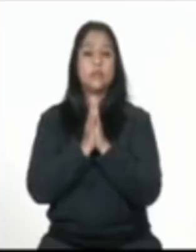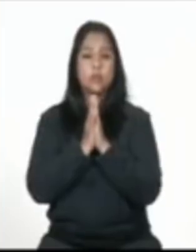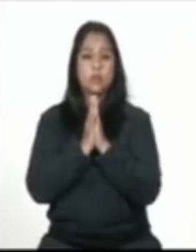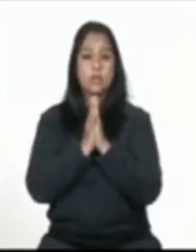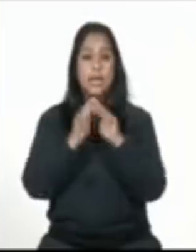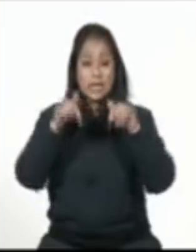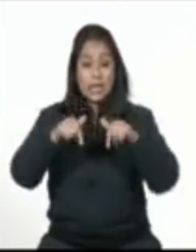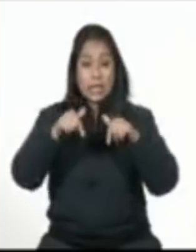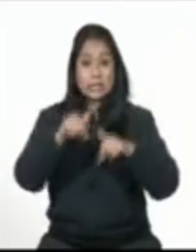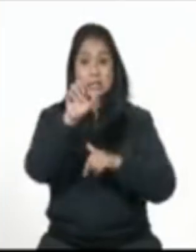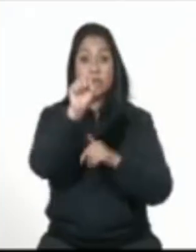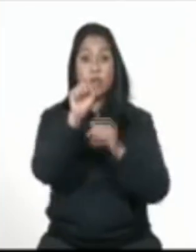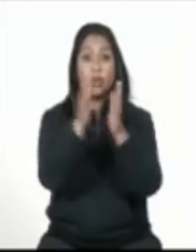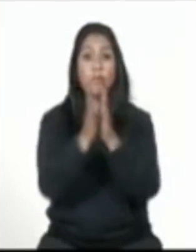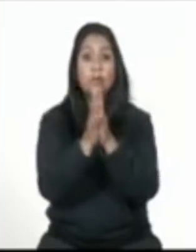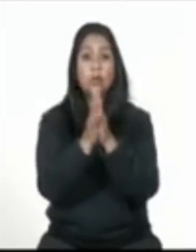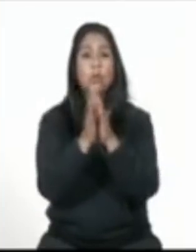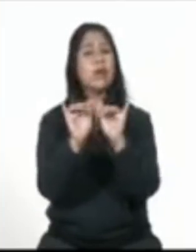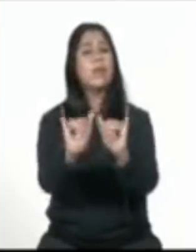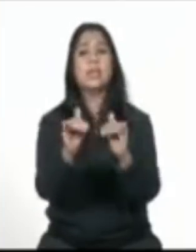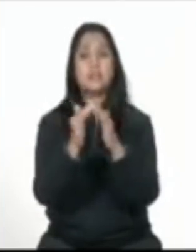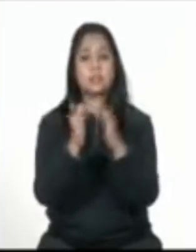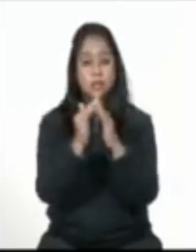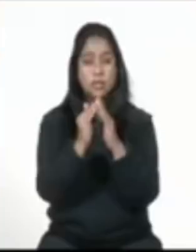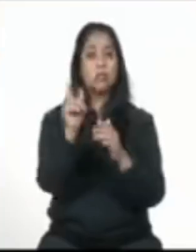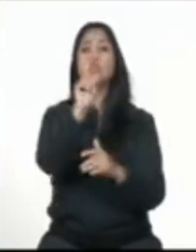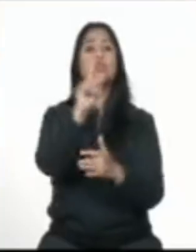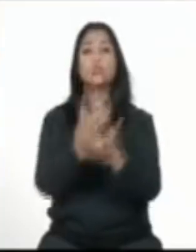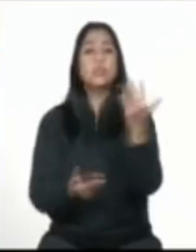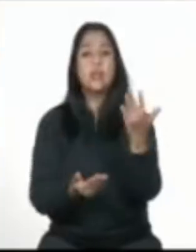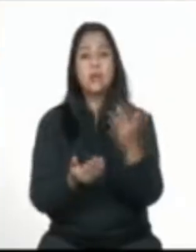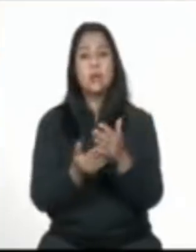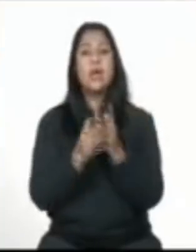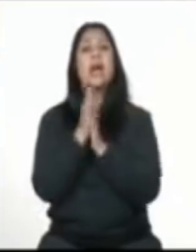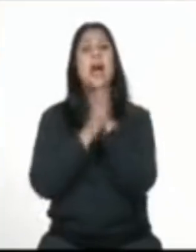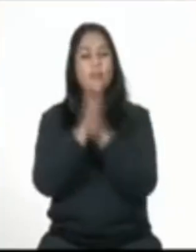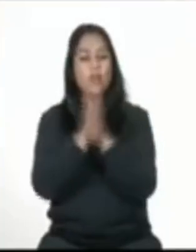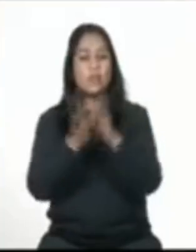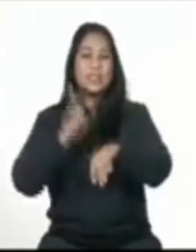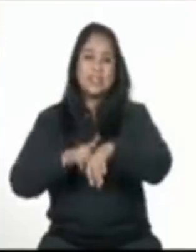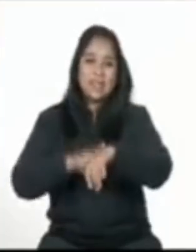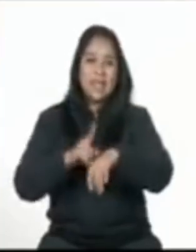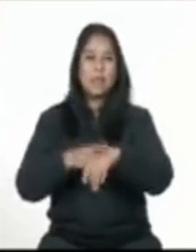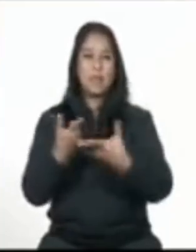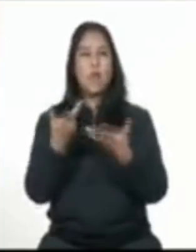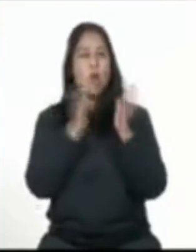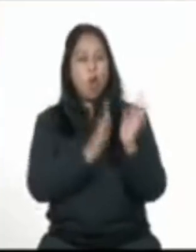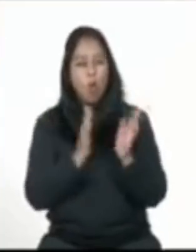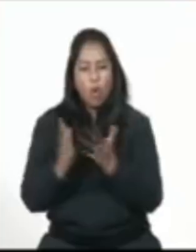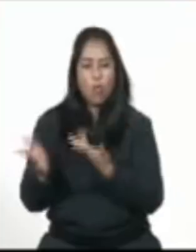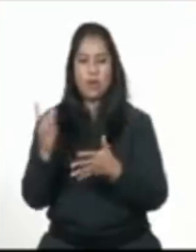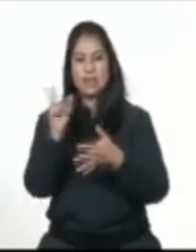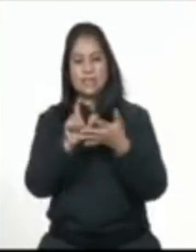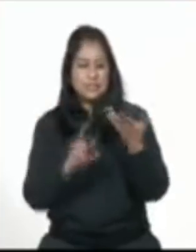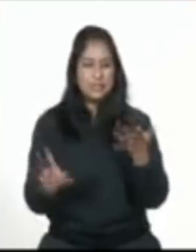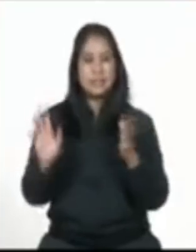este fin de semana, quédese en su casa, no salga. Aproveche el tiempo para ordenar, aproveche el